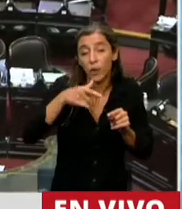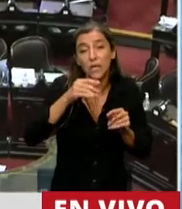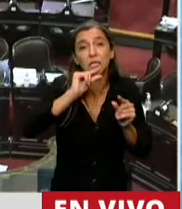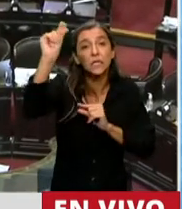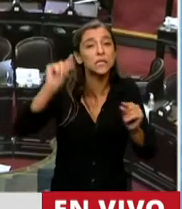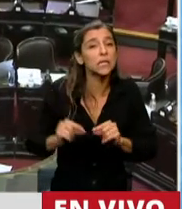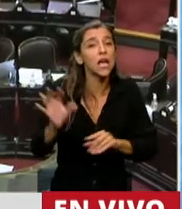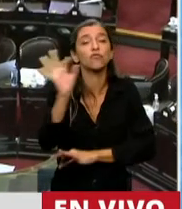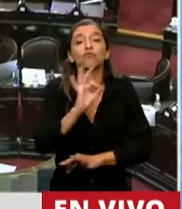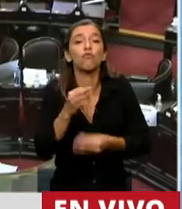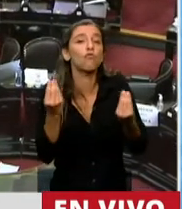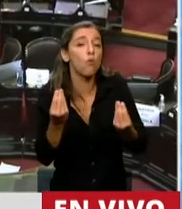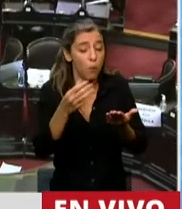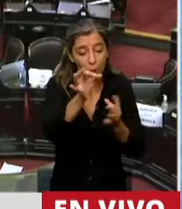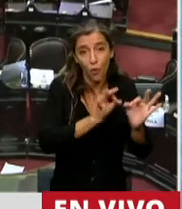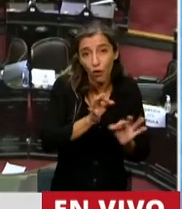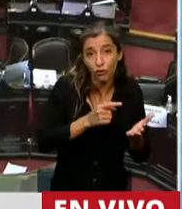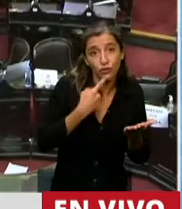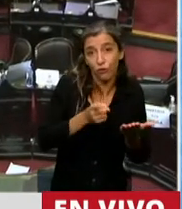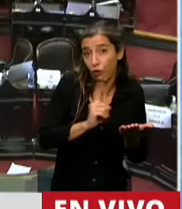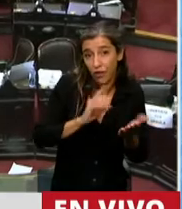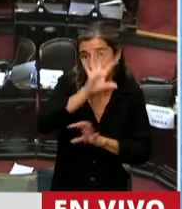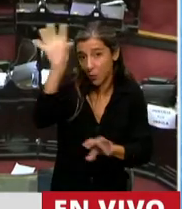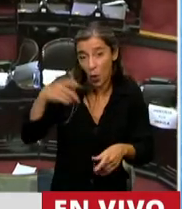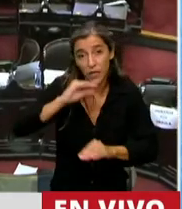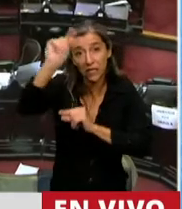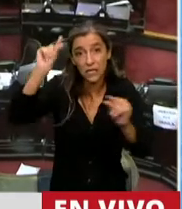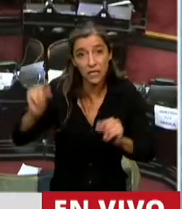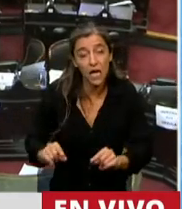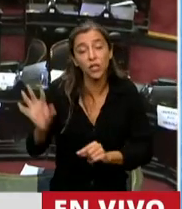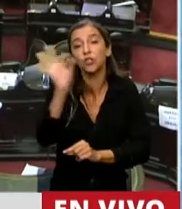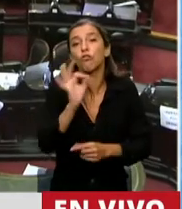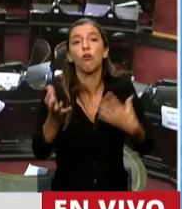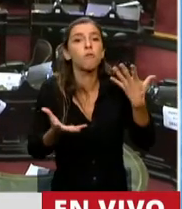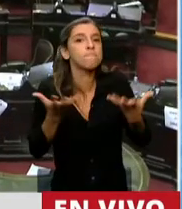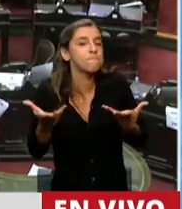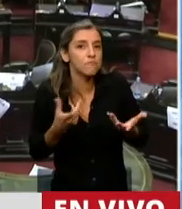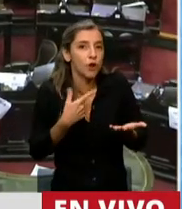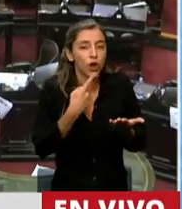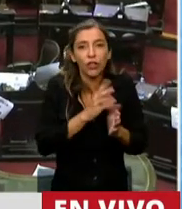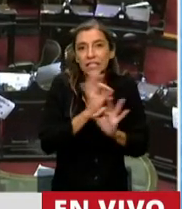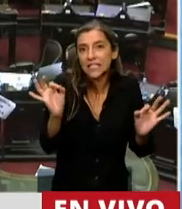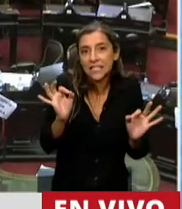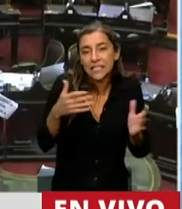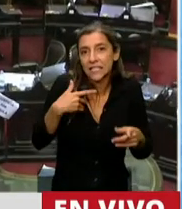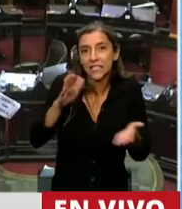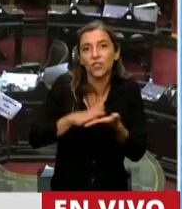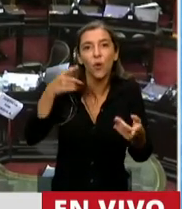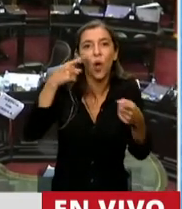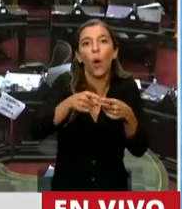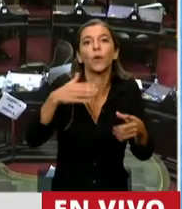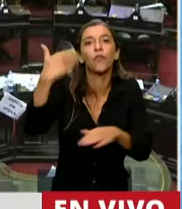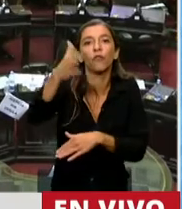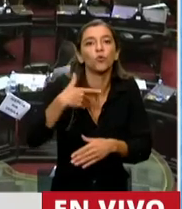proyecto de que va a ser coparticipable, pero tampoco tiene una afectación específica, ergo corresponde